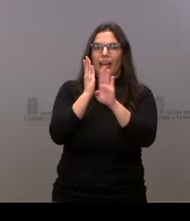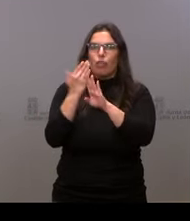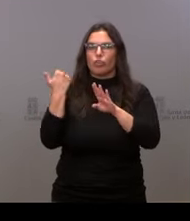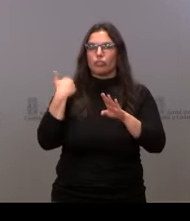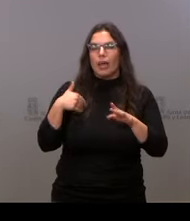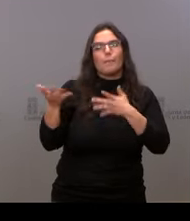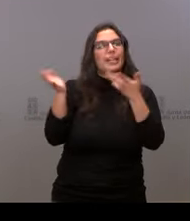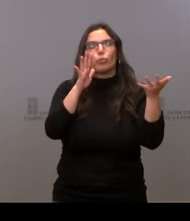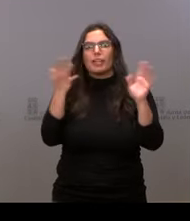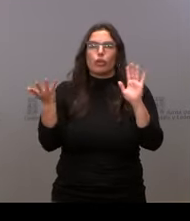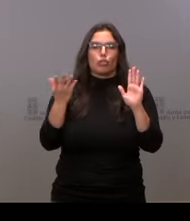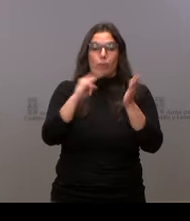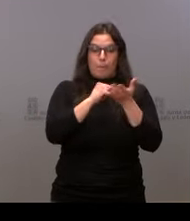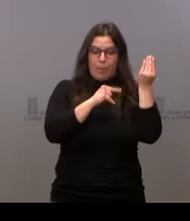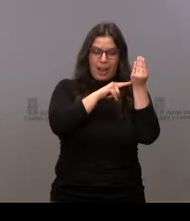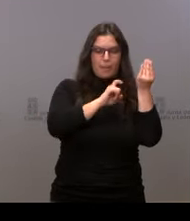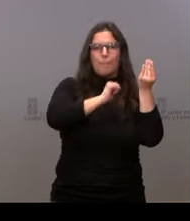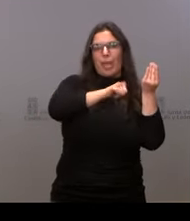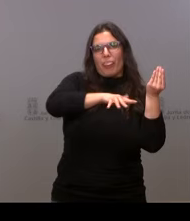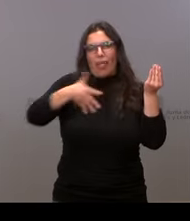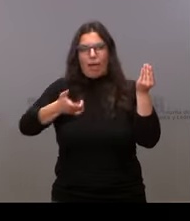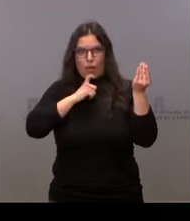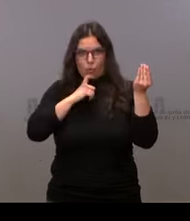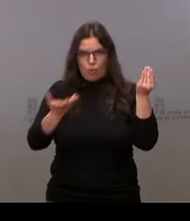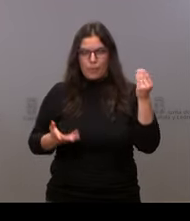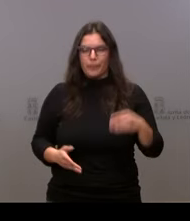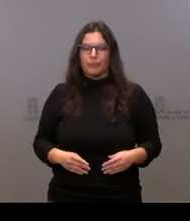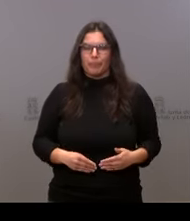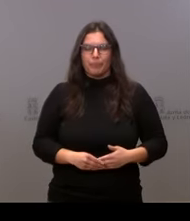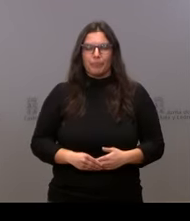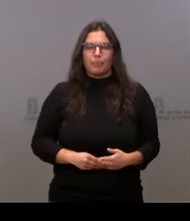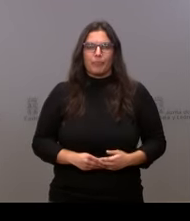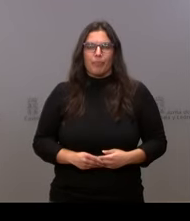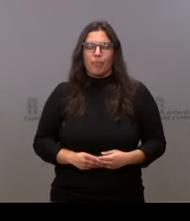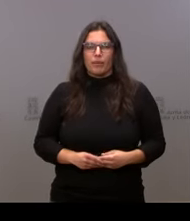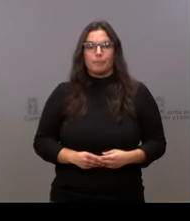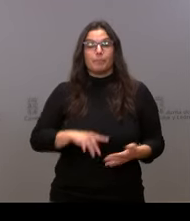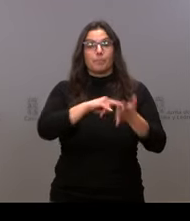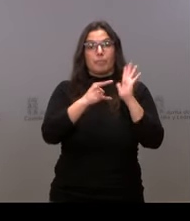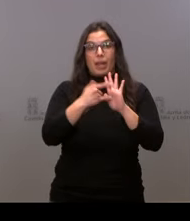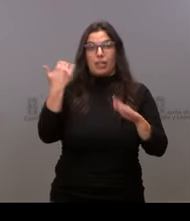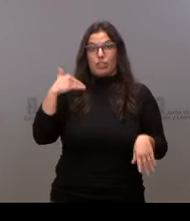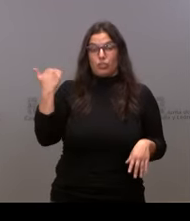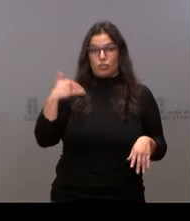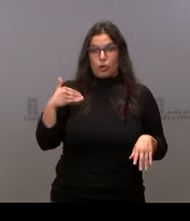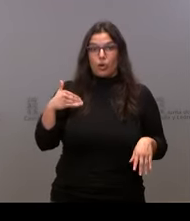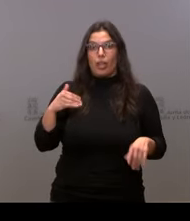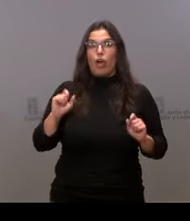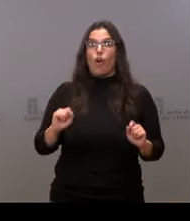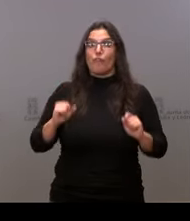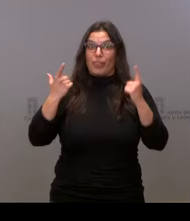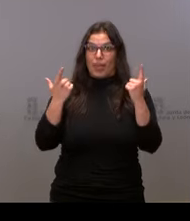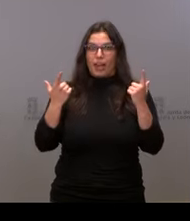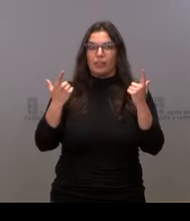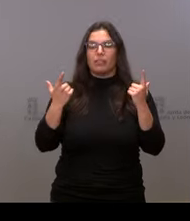pero por donde se va a comenzar a desarrollar este plan soria bueno el plan soria digamos desde el punto de vista formal lo vamos